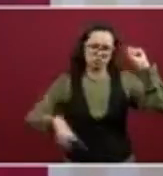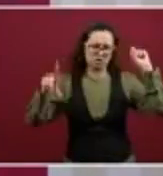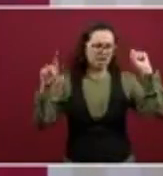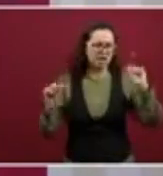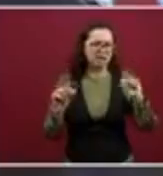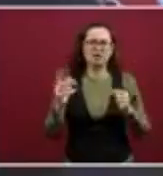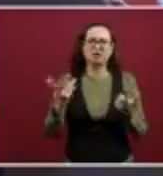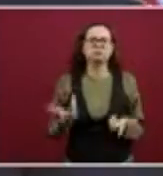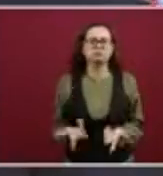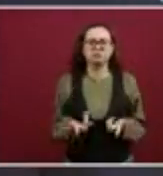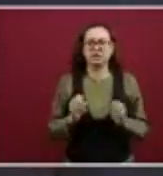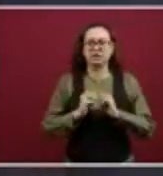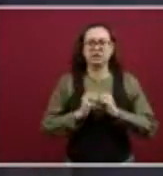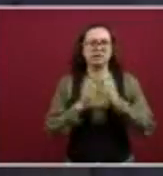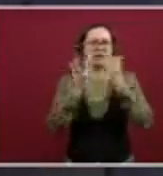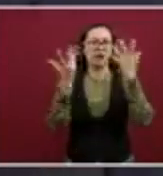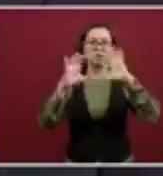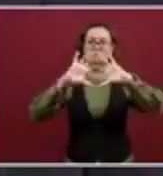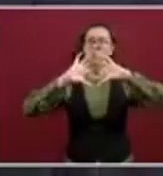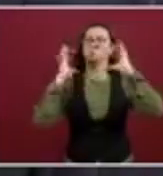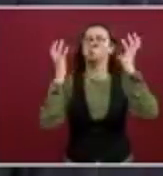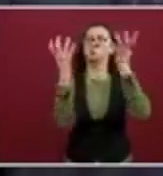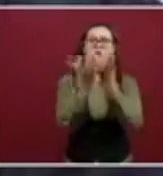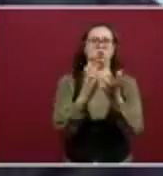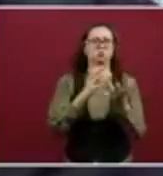Hay cambio climático,